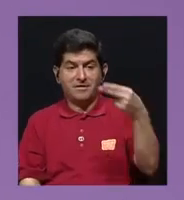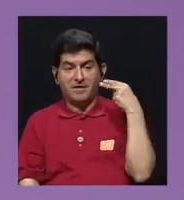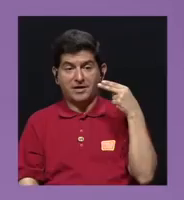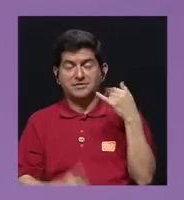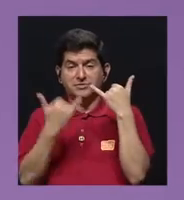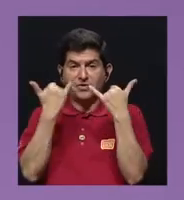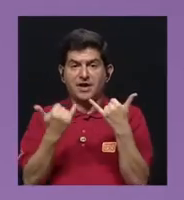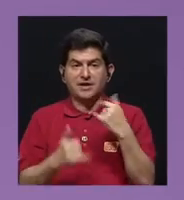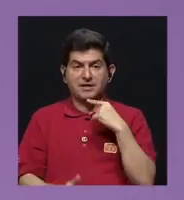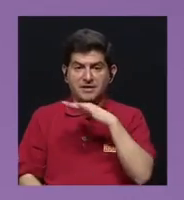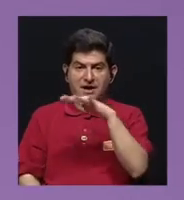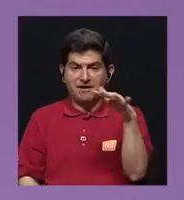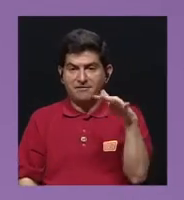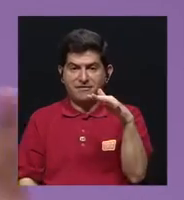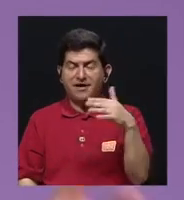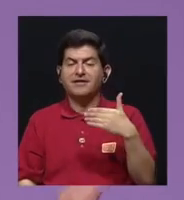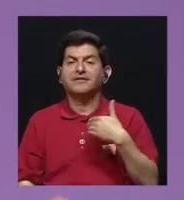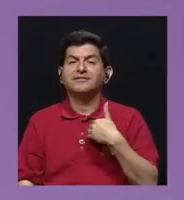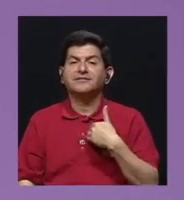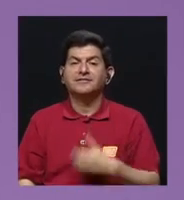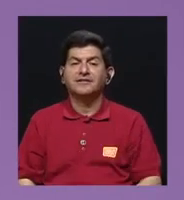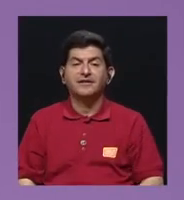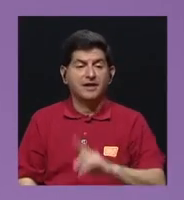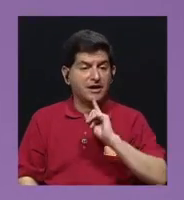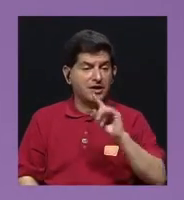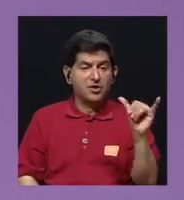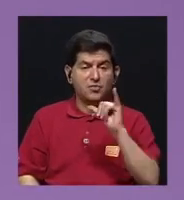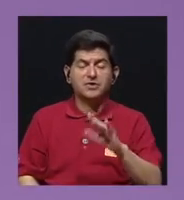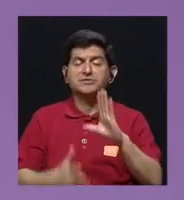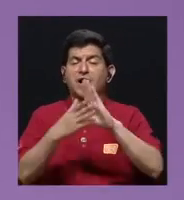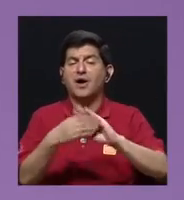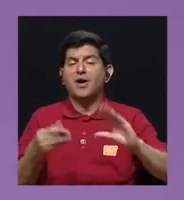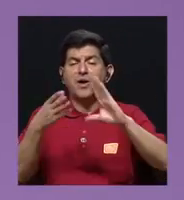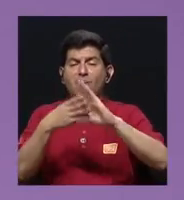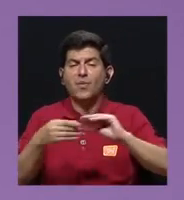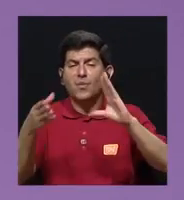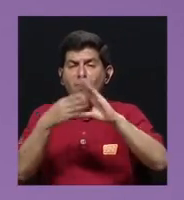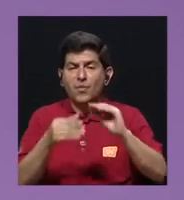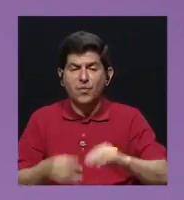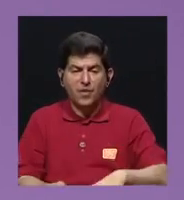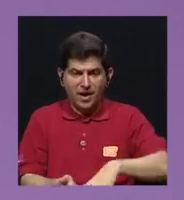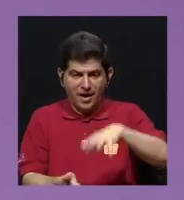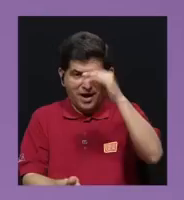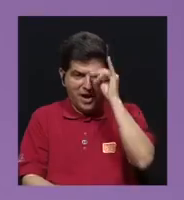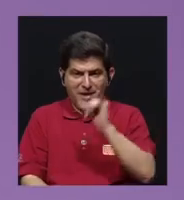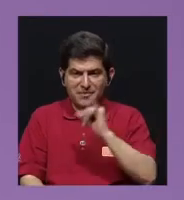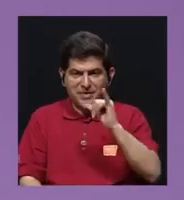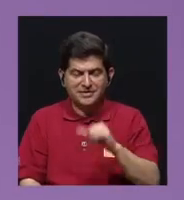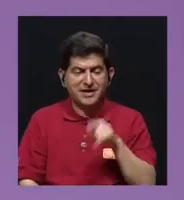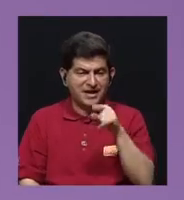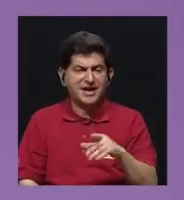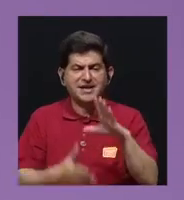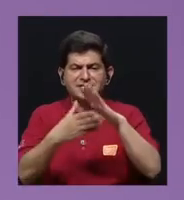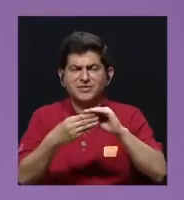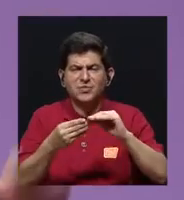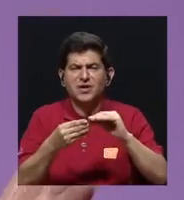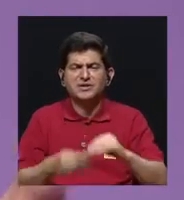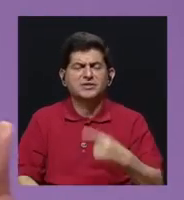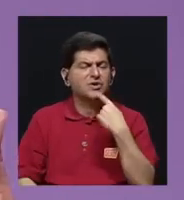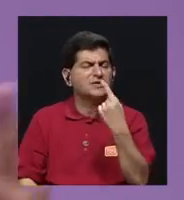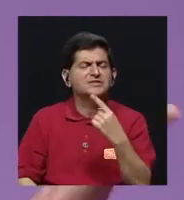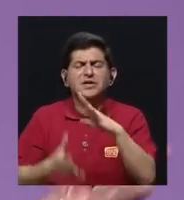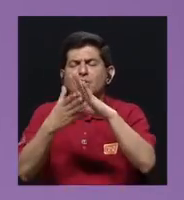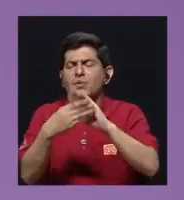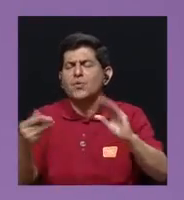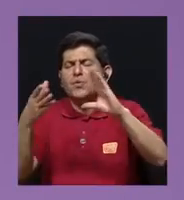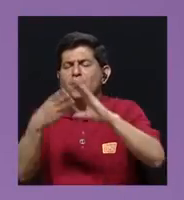más real. Y como decía también de cuentacuentos, aprendimos a eso, a cómo se cuenta un cuento, para que usted,